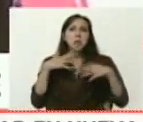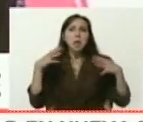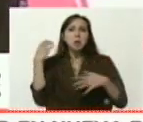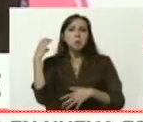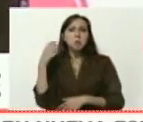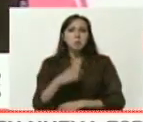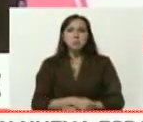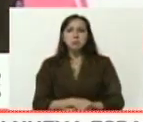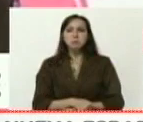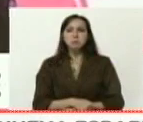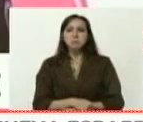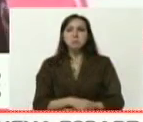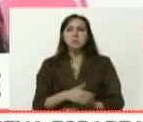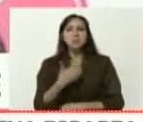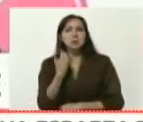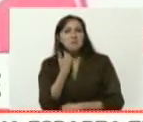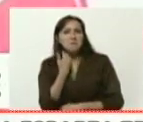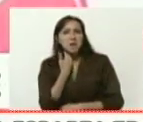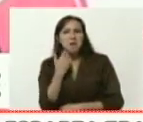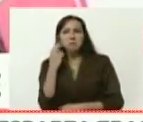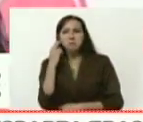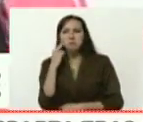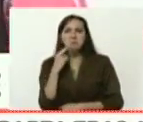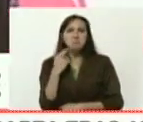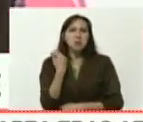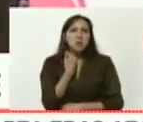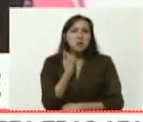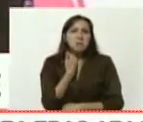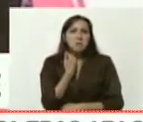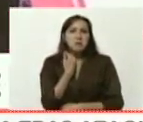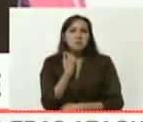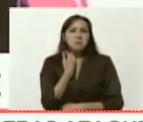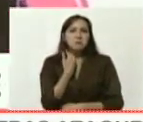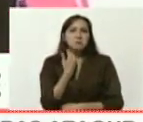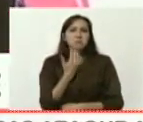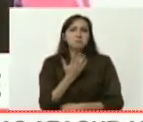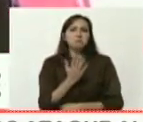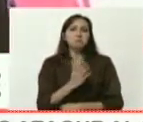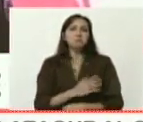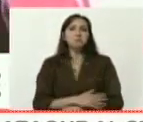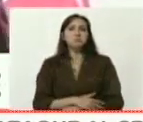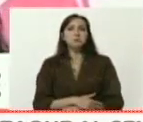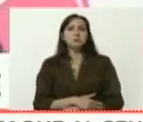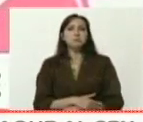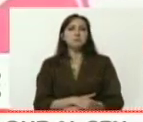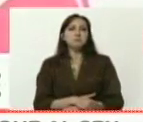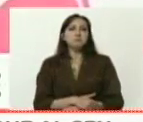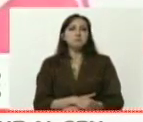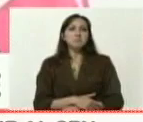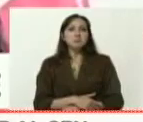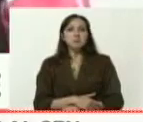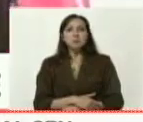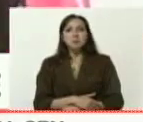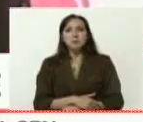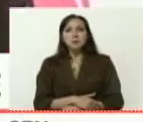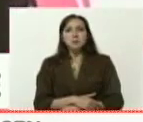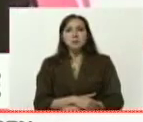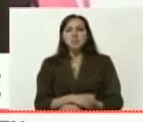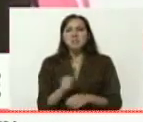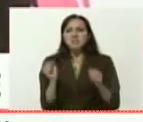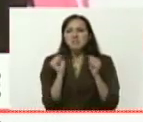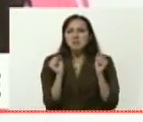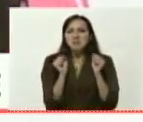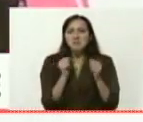precaria situación de salud, con apenas una manta que lo protegía de la brisa helada de